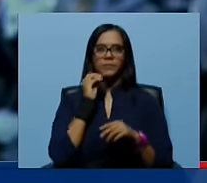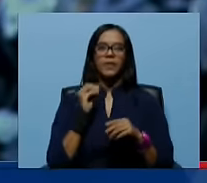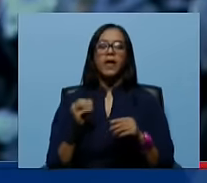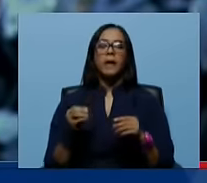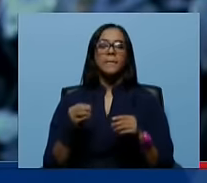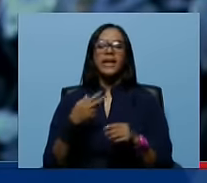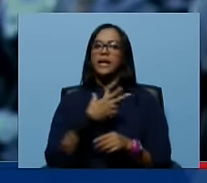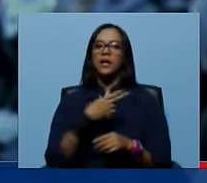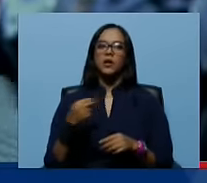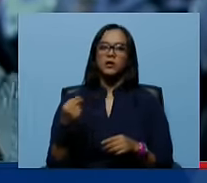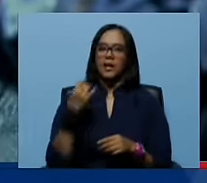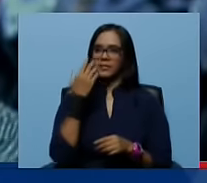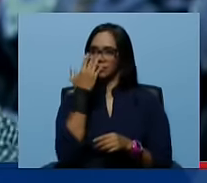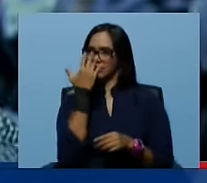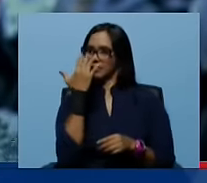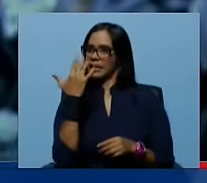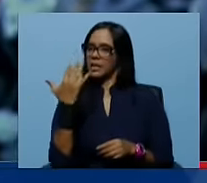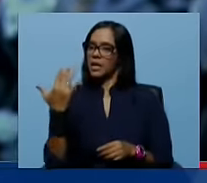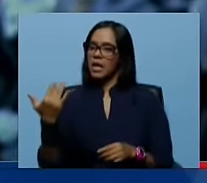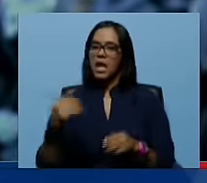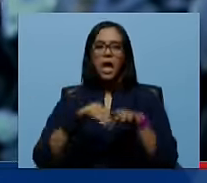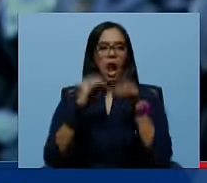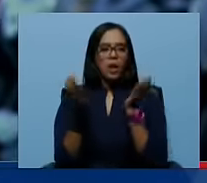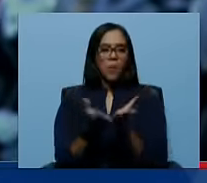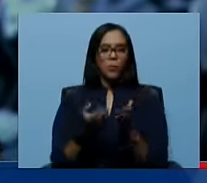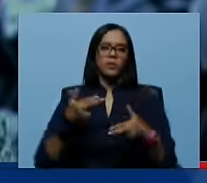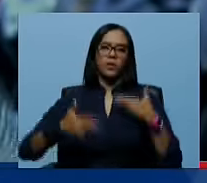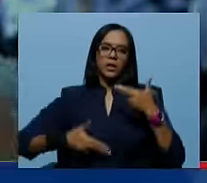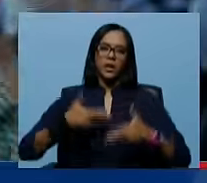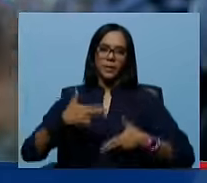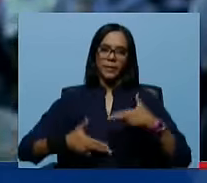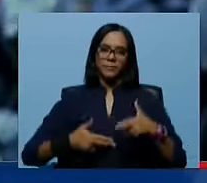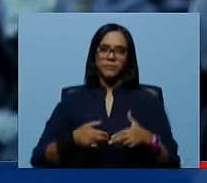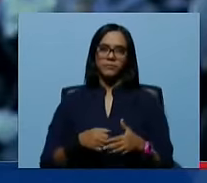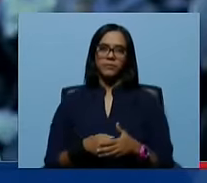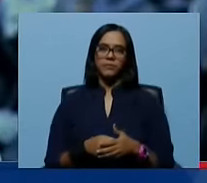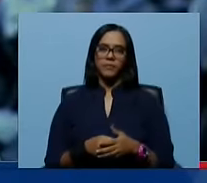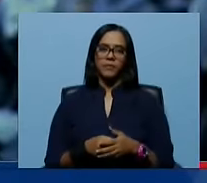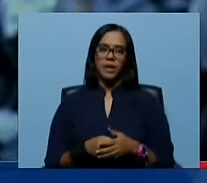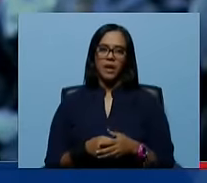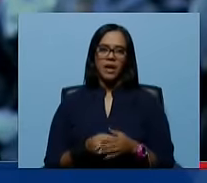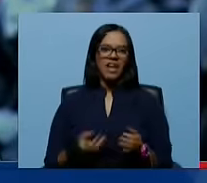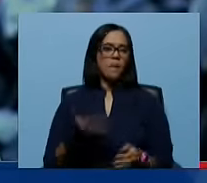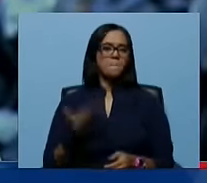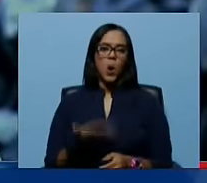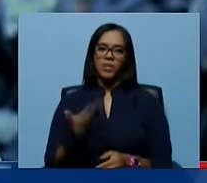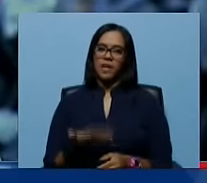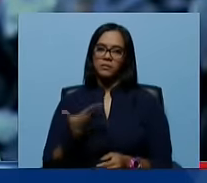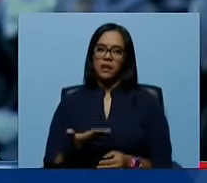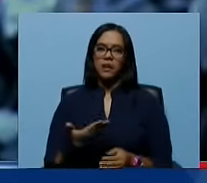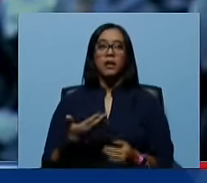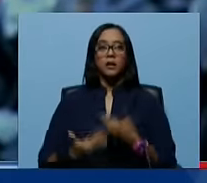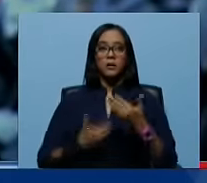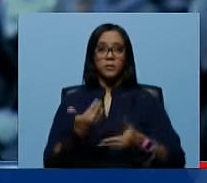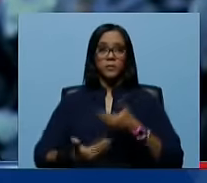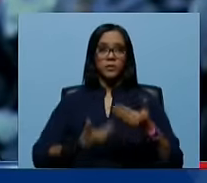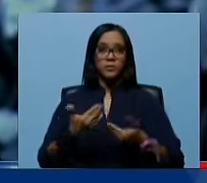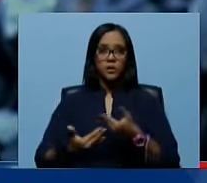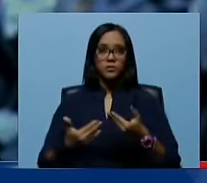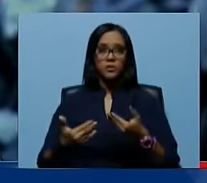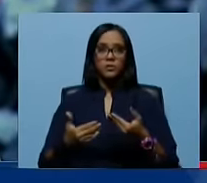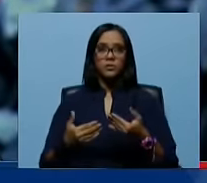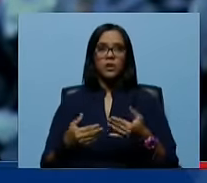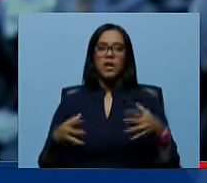sean tentados y atraídos al mundo del delito. Eso es fundamental. Los procesos de consolidación